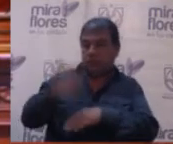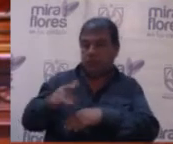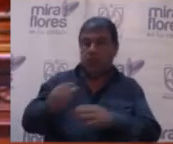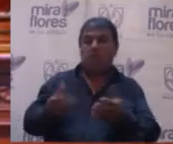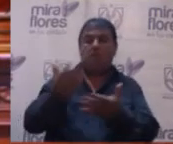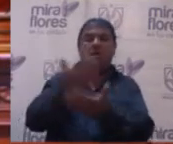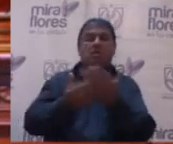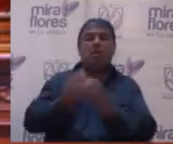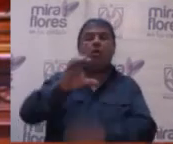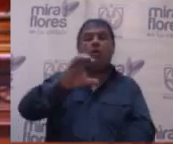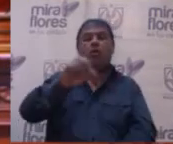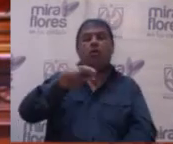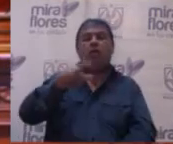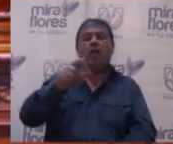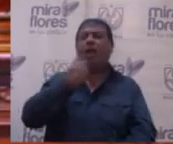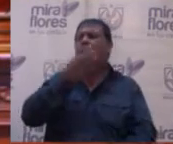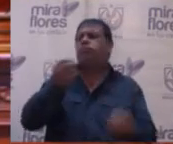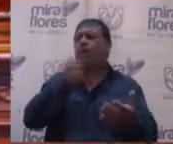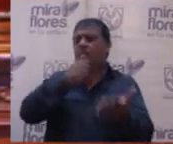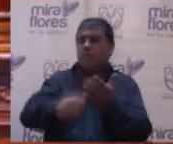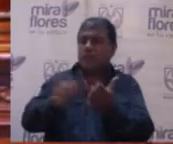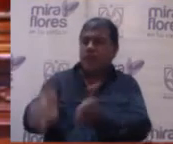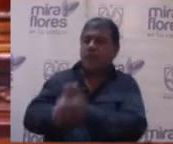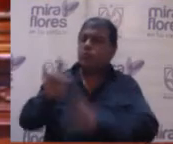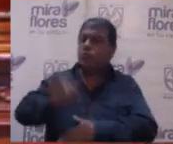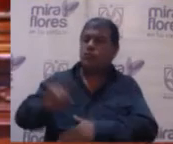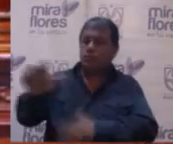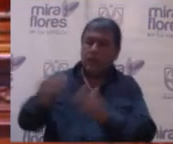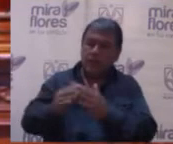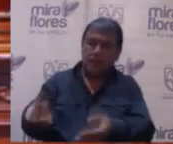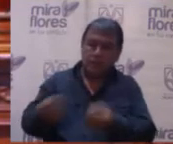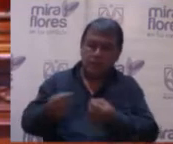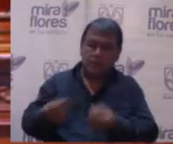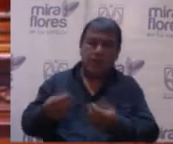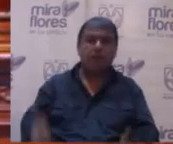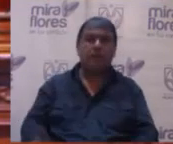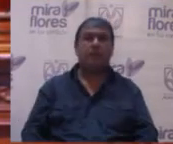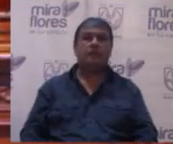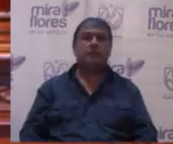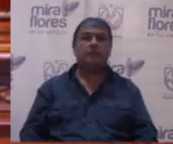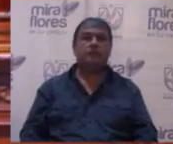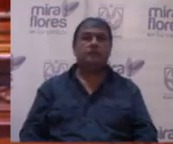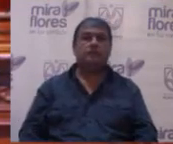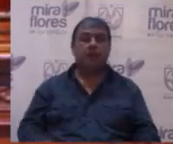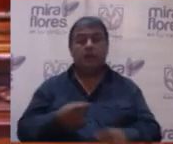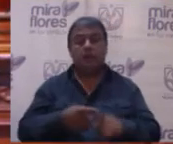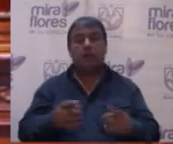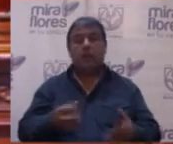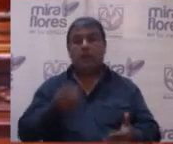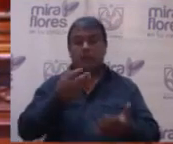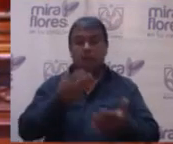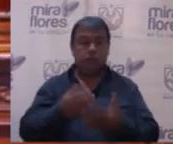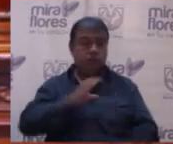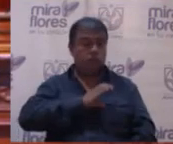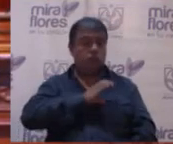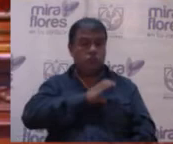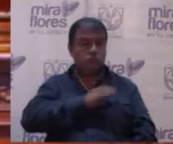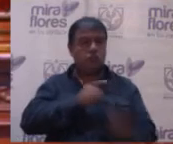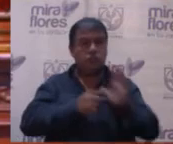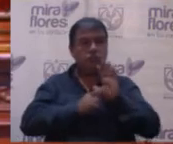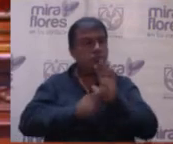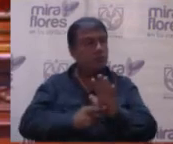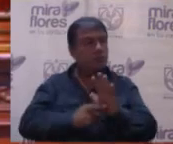CONAVI, habían muchas solicitudes para poder utilizar este inmueble. Sin embargo, la buena conducta de la